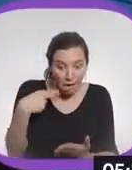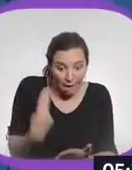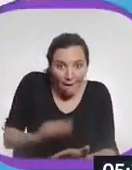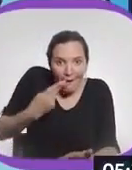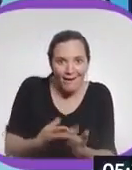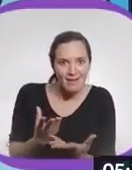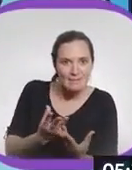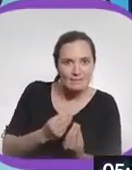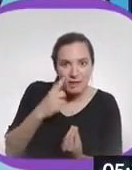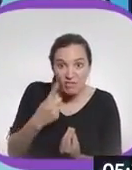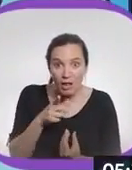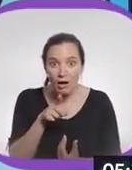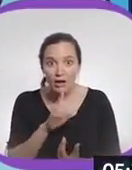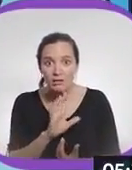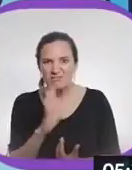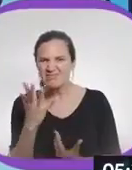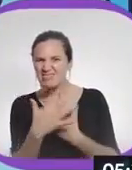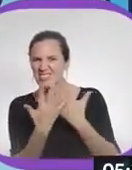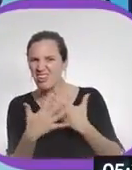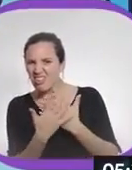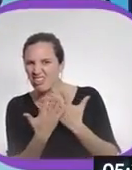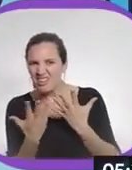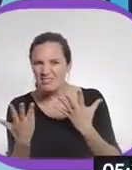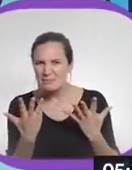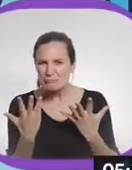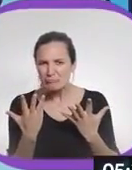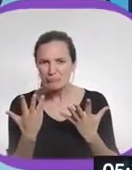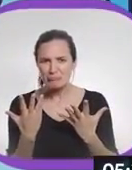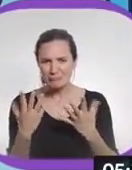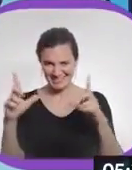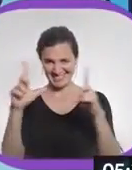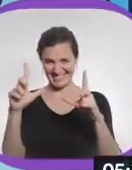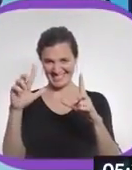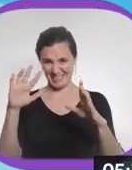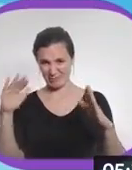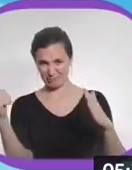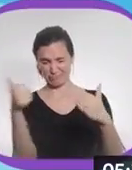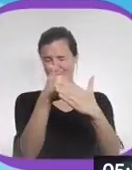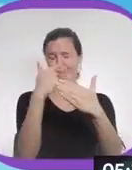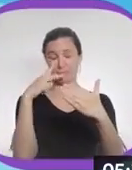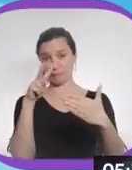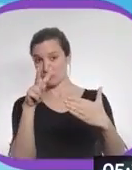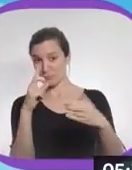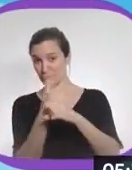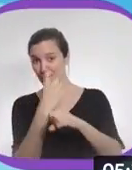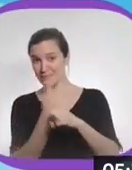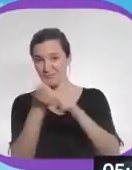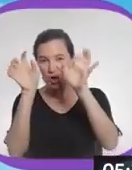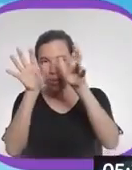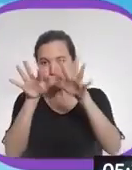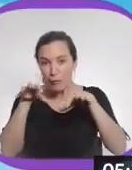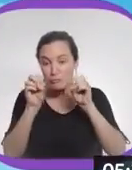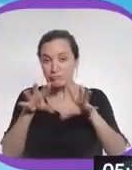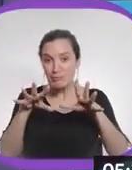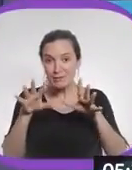¿Vieron eso? ¿Qué? ¿El pronóstico por 5 días? ¡No! ¡Vicky estaba tapando la tele! ¡No! ¡El polvo para pulgar regresó a Vicky a